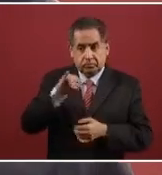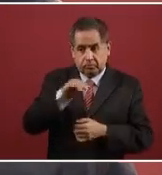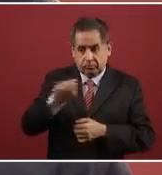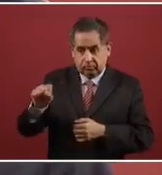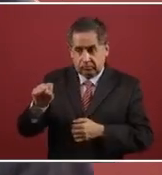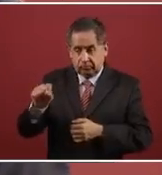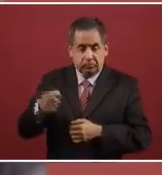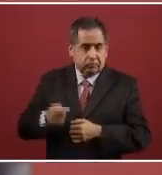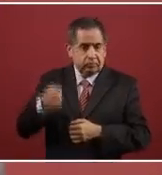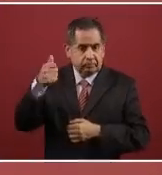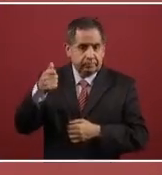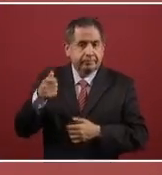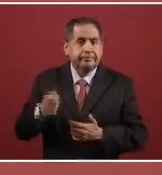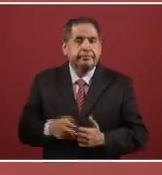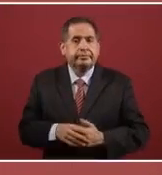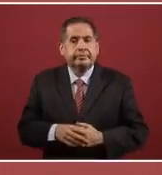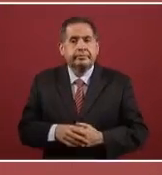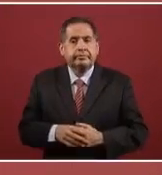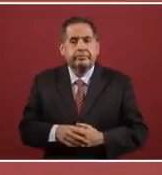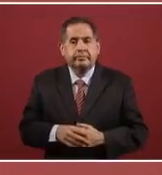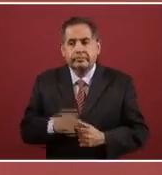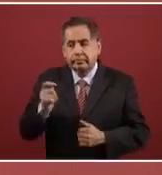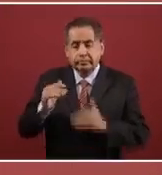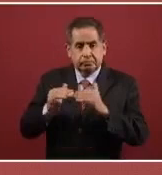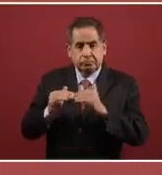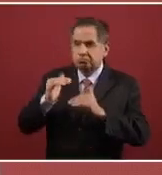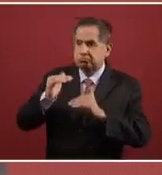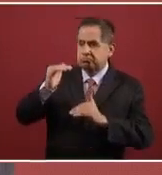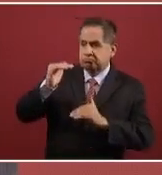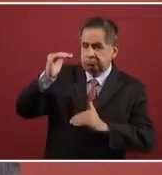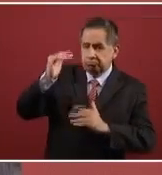Social está arriba,